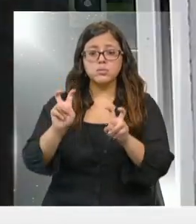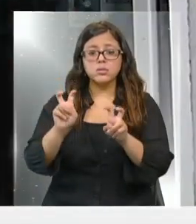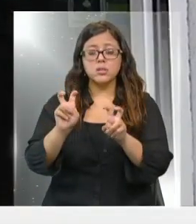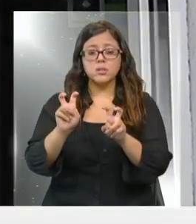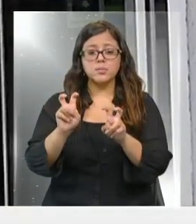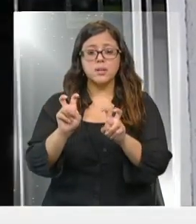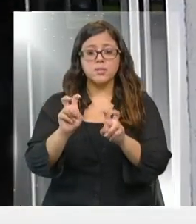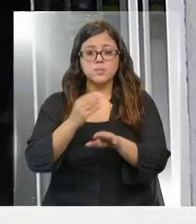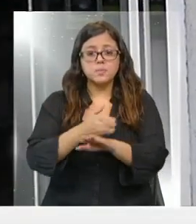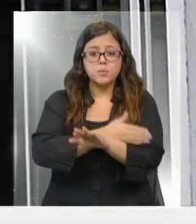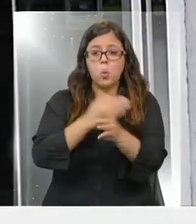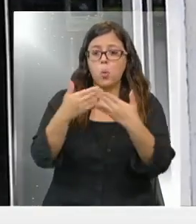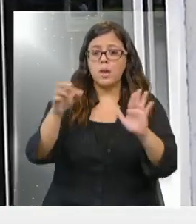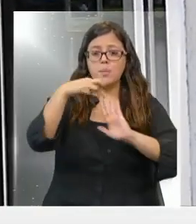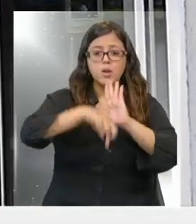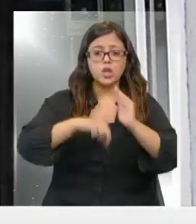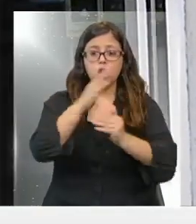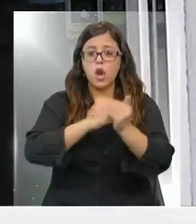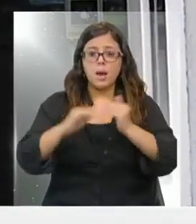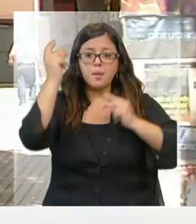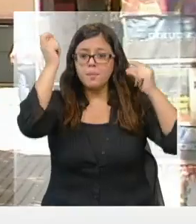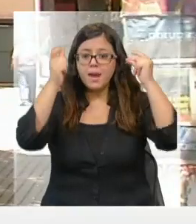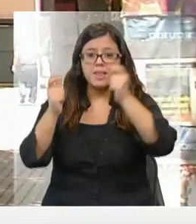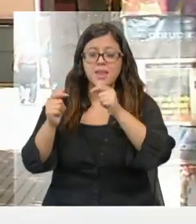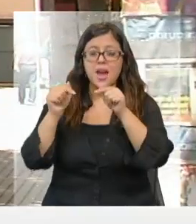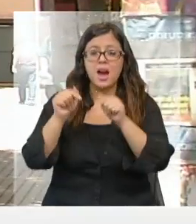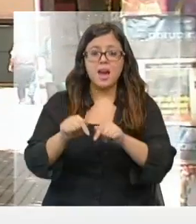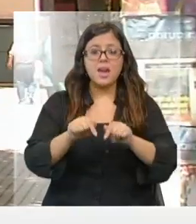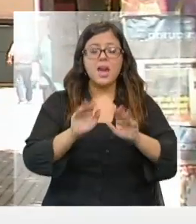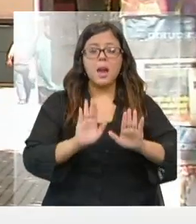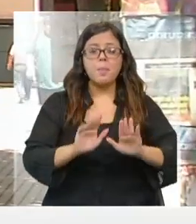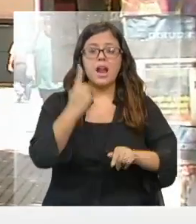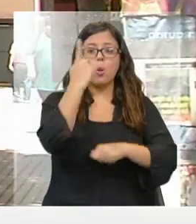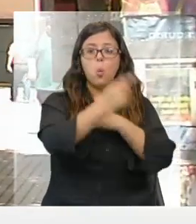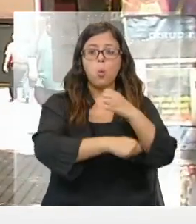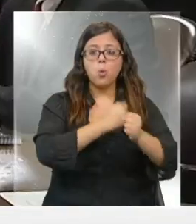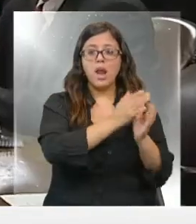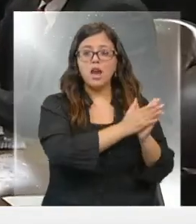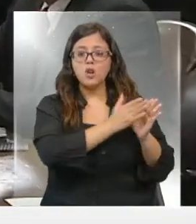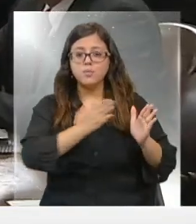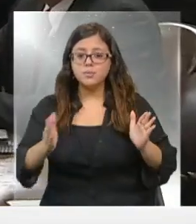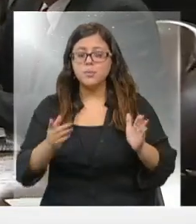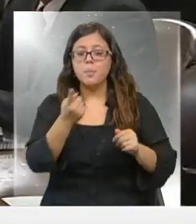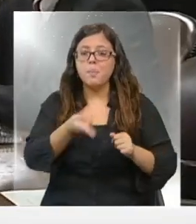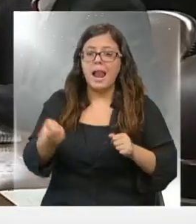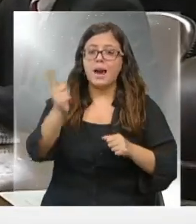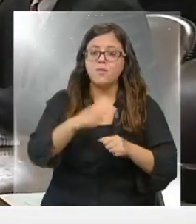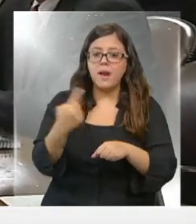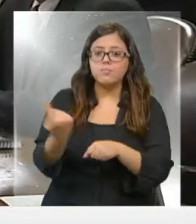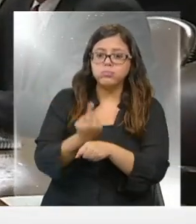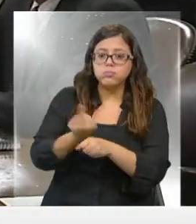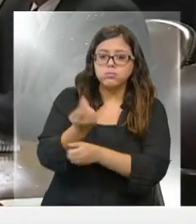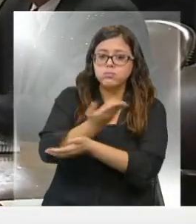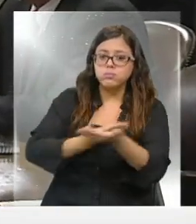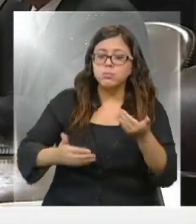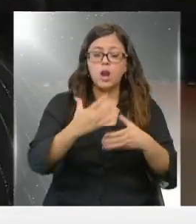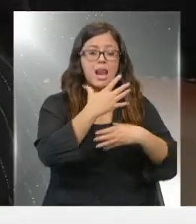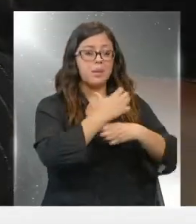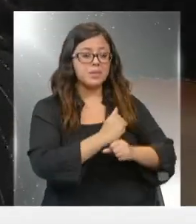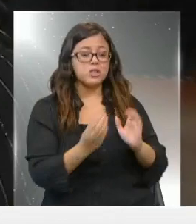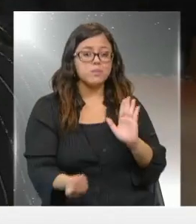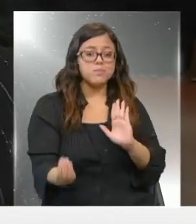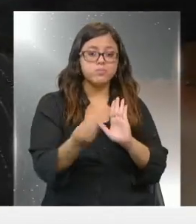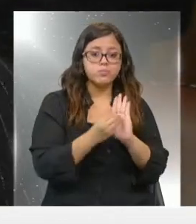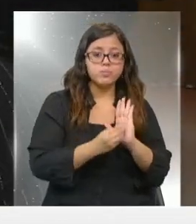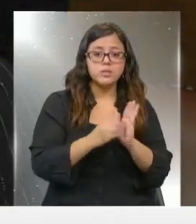predecesores. Cualquier proyecto con la misma idea matriz debe esperar un año para volver a ser discutido. Pero la presión para que esté en tabla